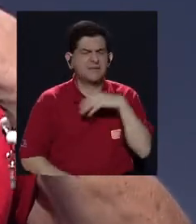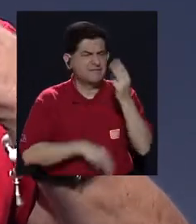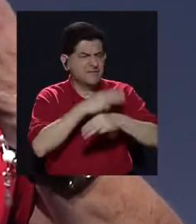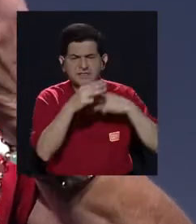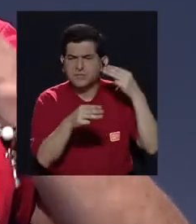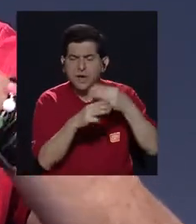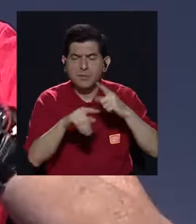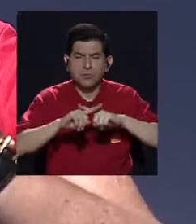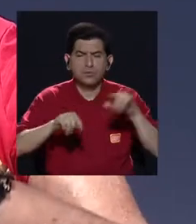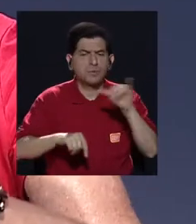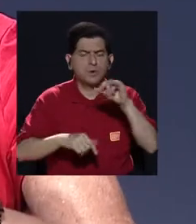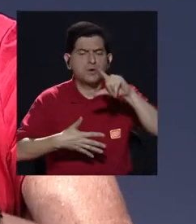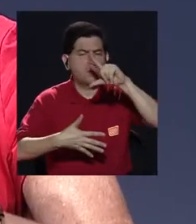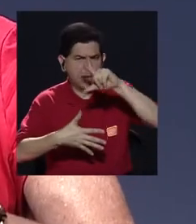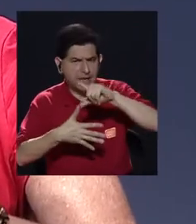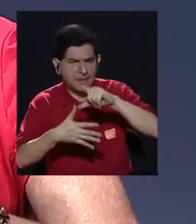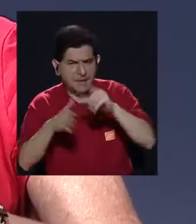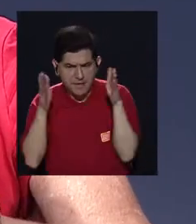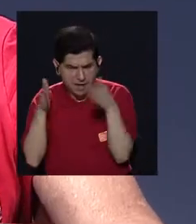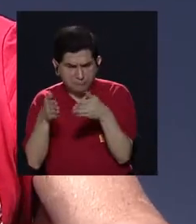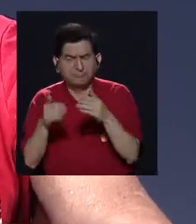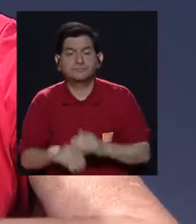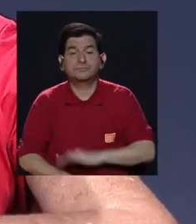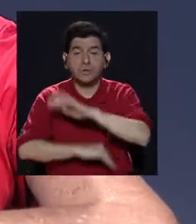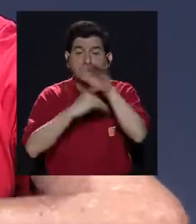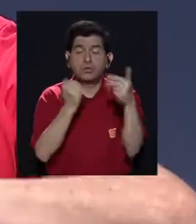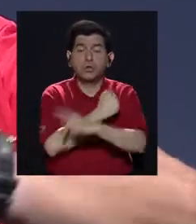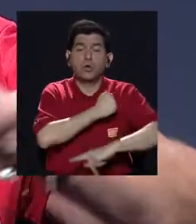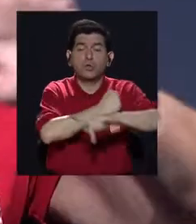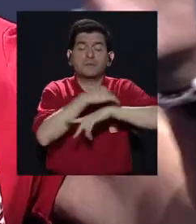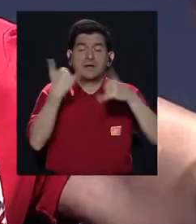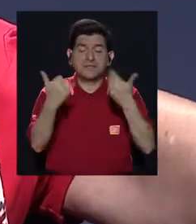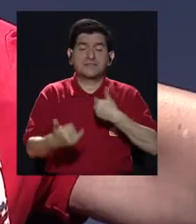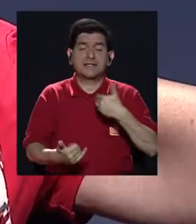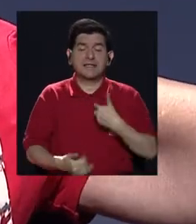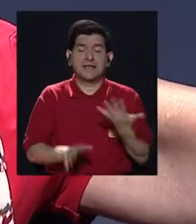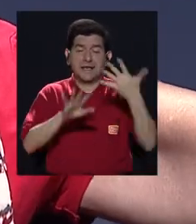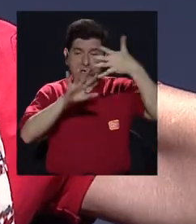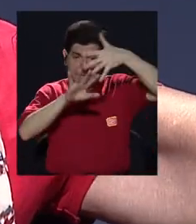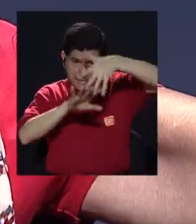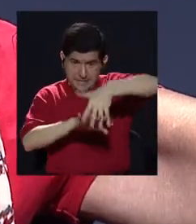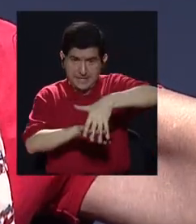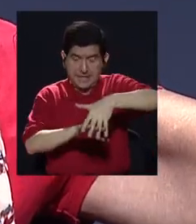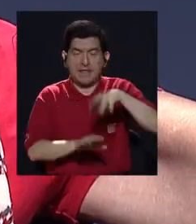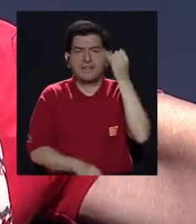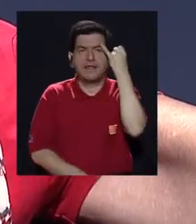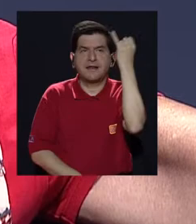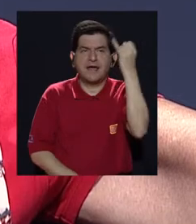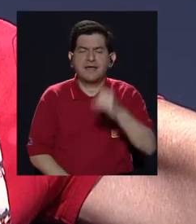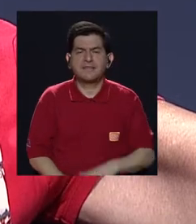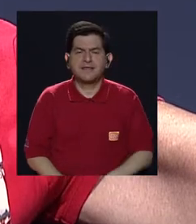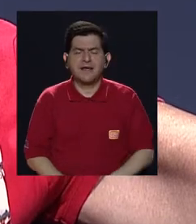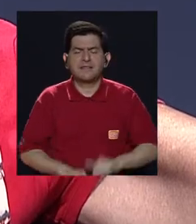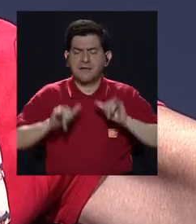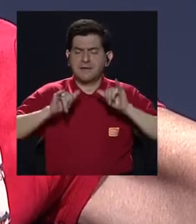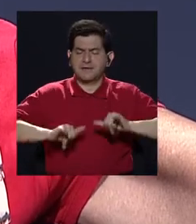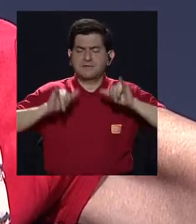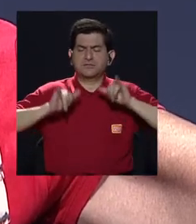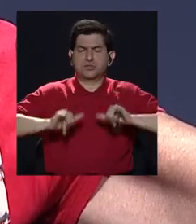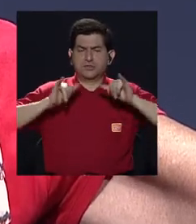en el mundo pero también en américa latina que todos los países ya tienen integrado el concepto de